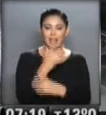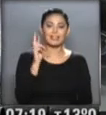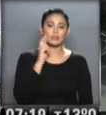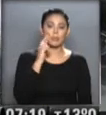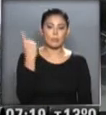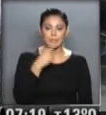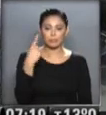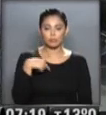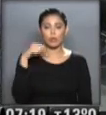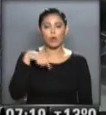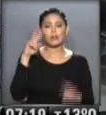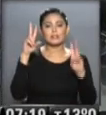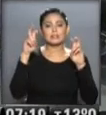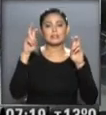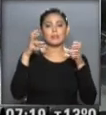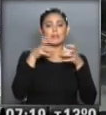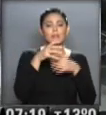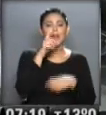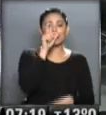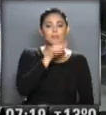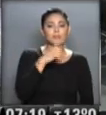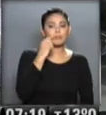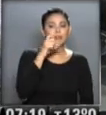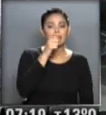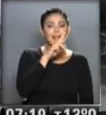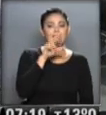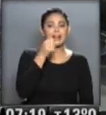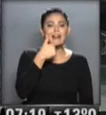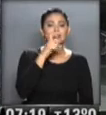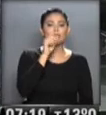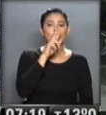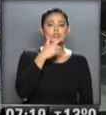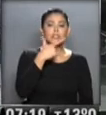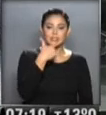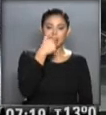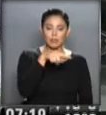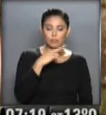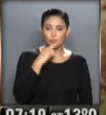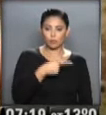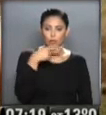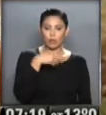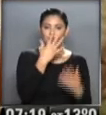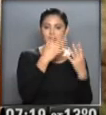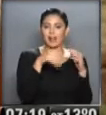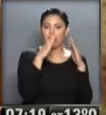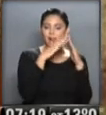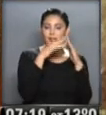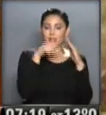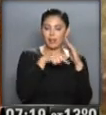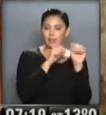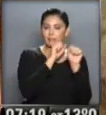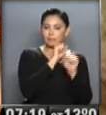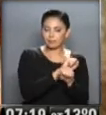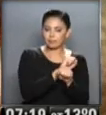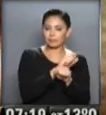Vamos a hablar ahora de la situación de Carlos Carrascosa, el viudo de María Marta García Belsunce, prisión domiciliaria concedida